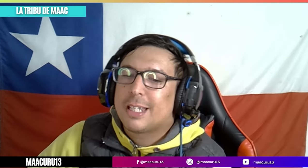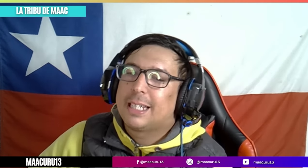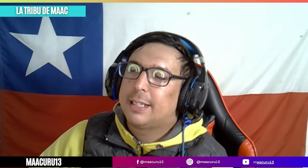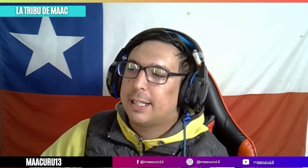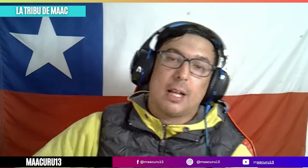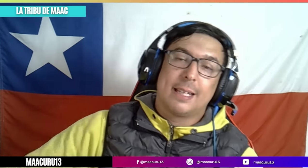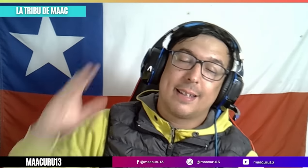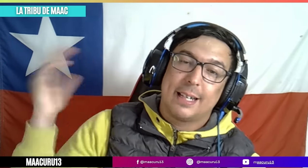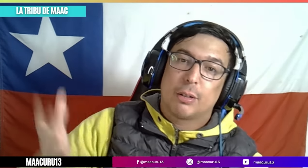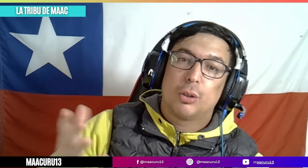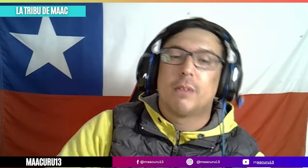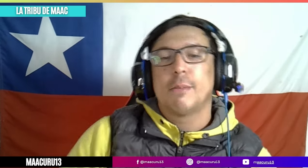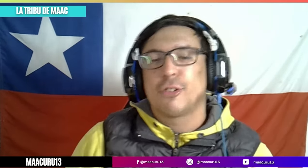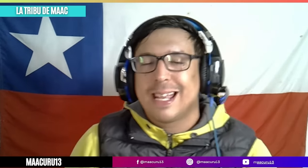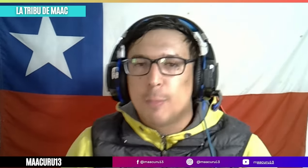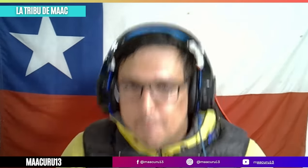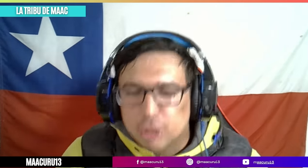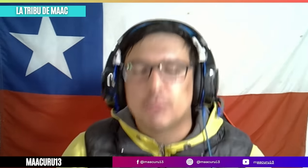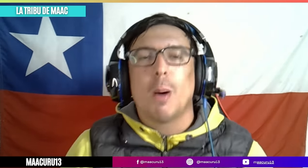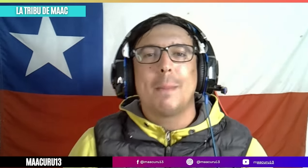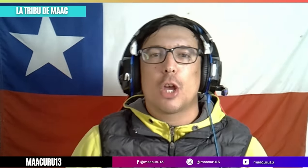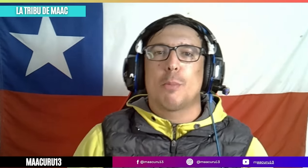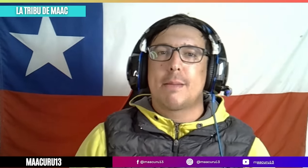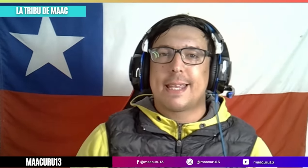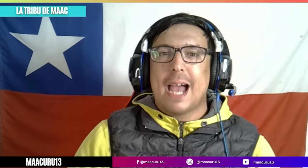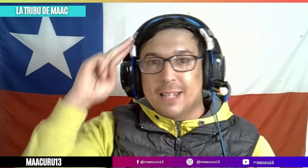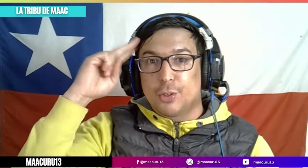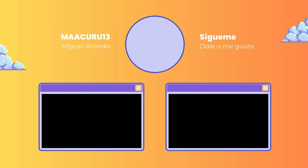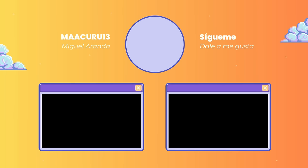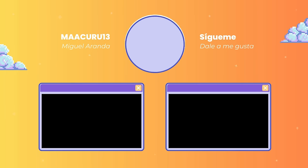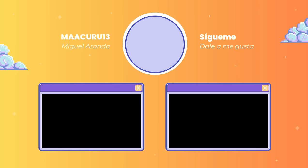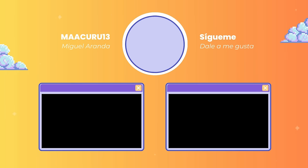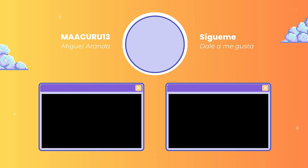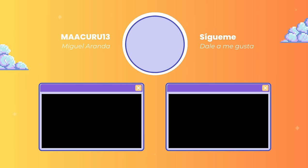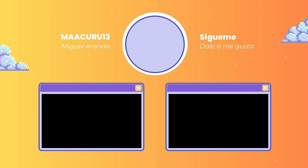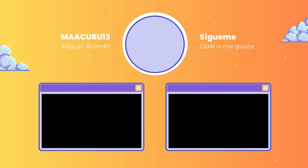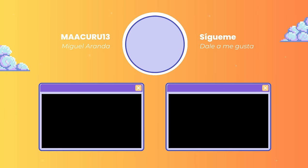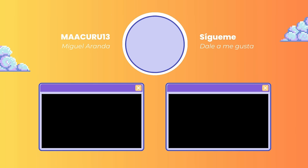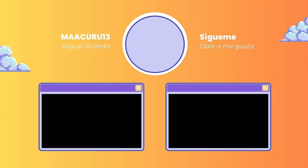está mortal, gente. Les agradezco a todos. Nos vemos en un próximo video. Bye, bye. Adiós.